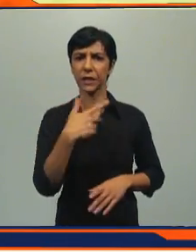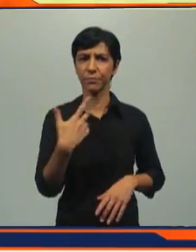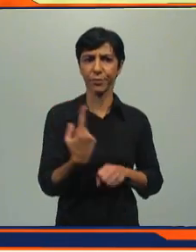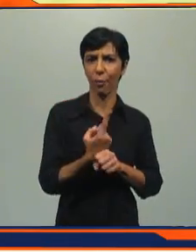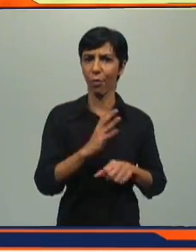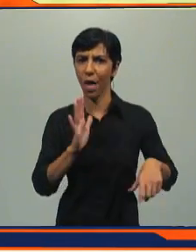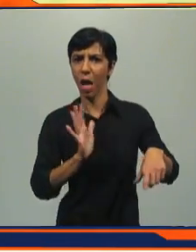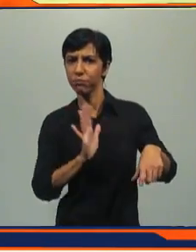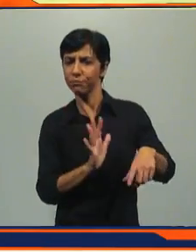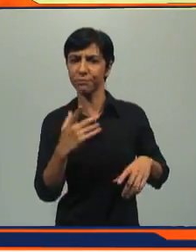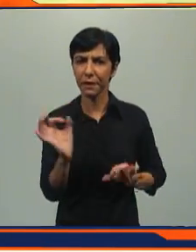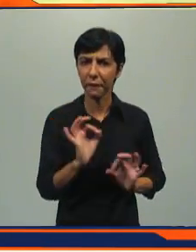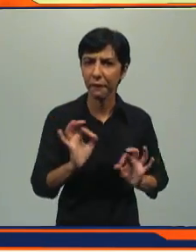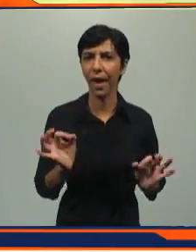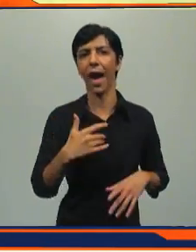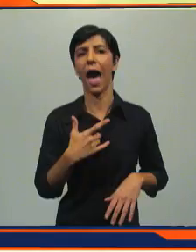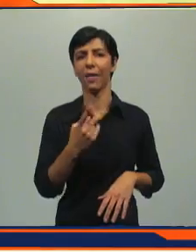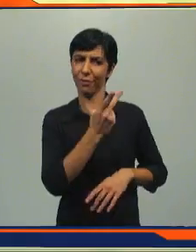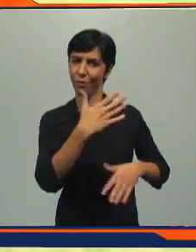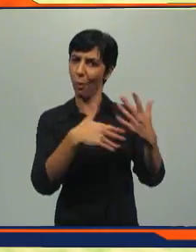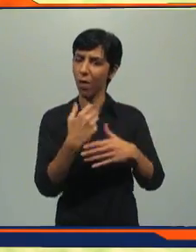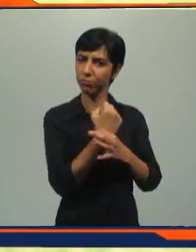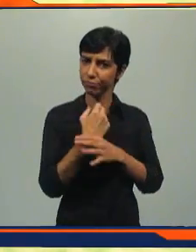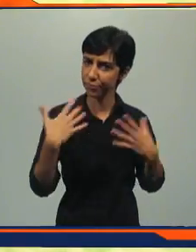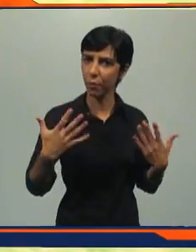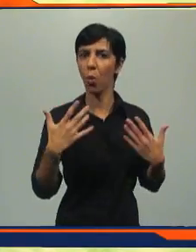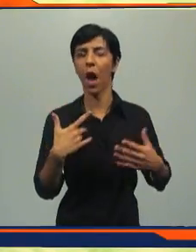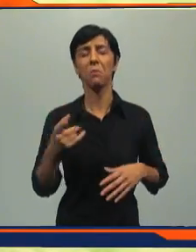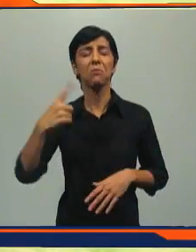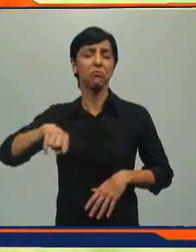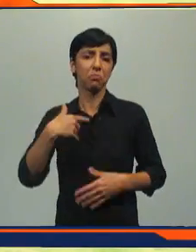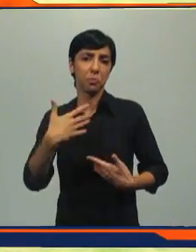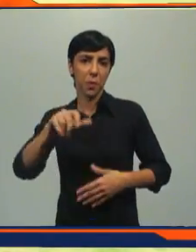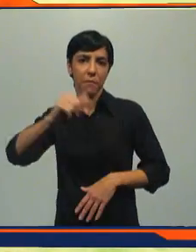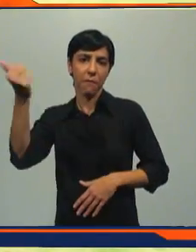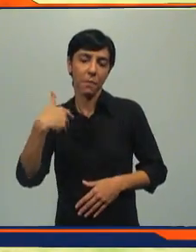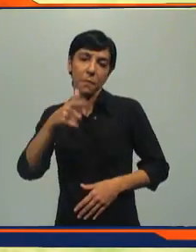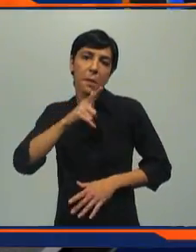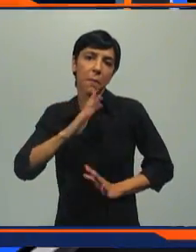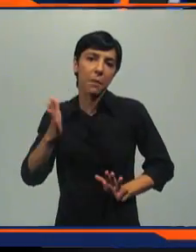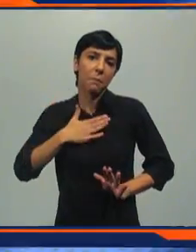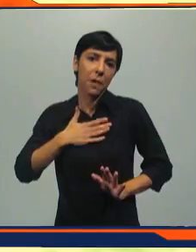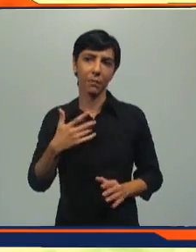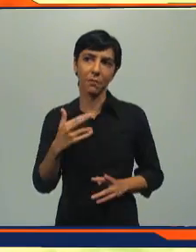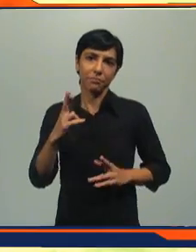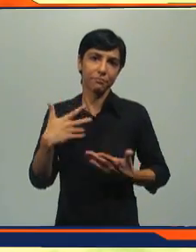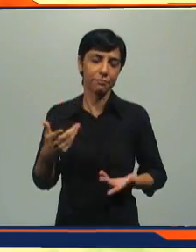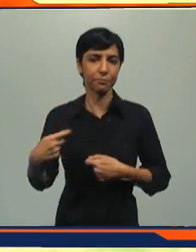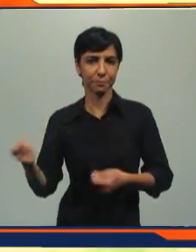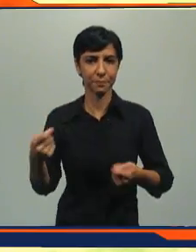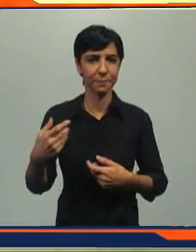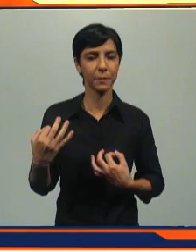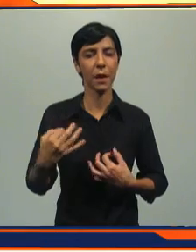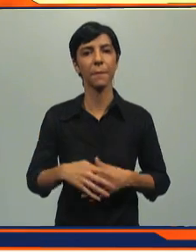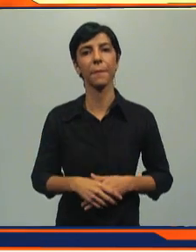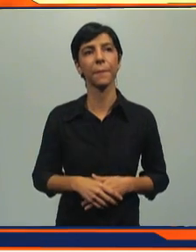Majo, y bueno, a partir de ahí, después con la última jugada de Kai, pudimos ganar, pero me parece que la clave fue el bloqueo. Ellas